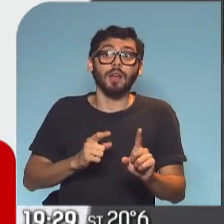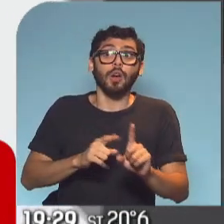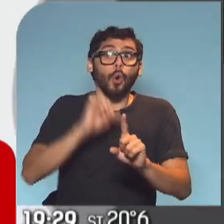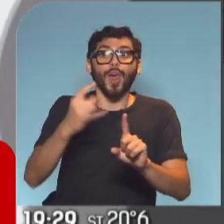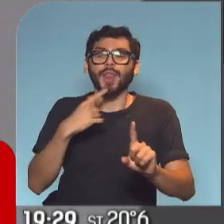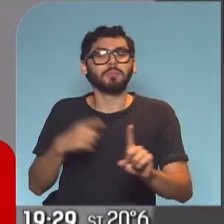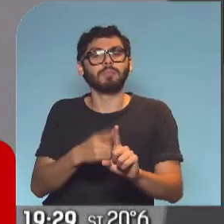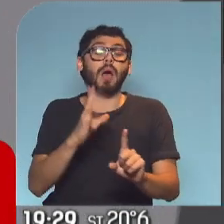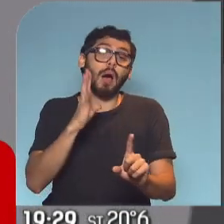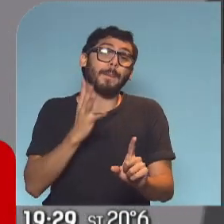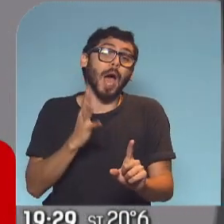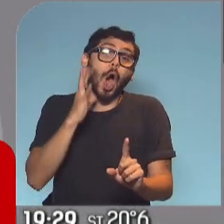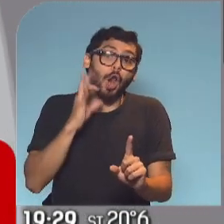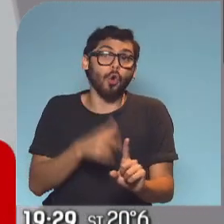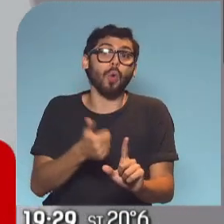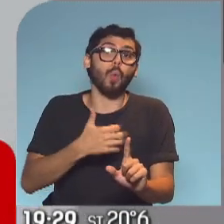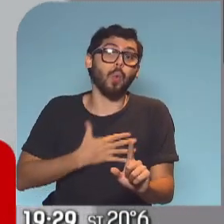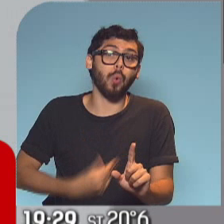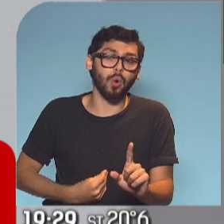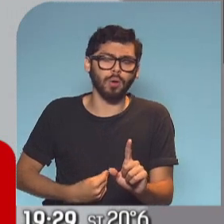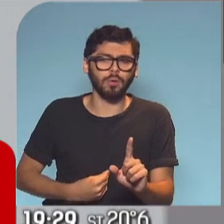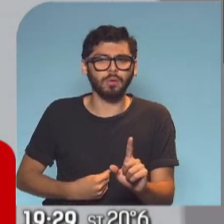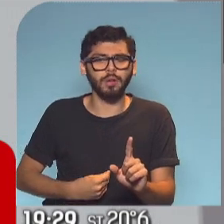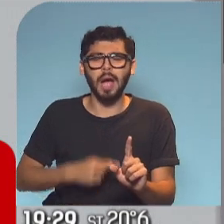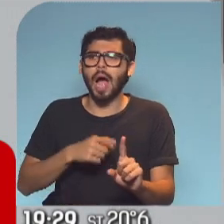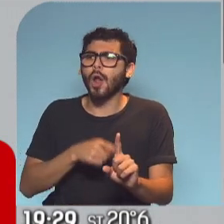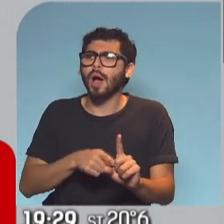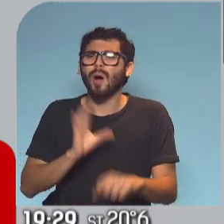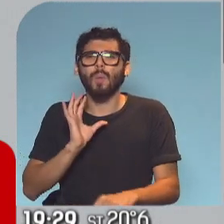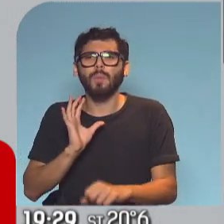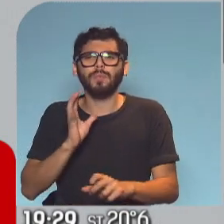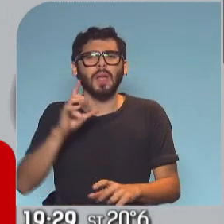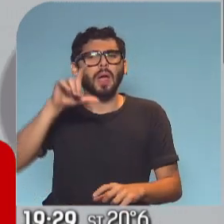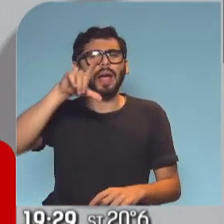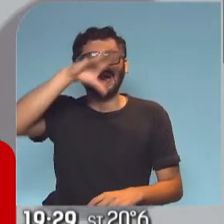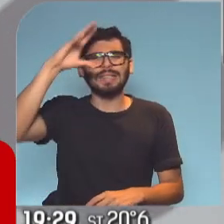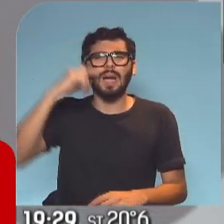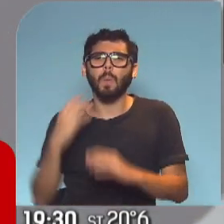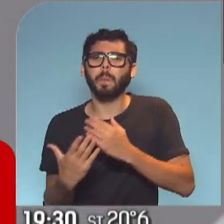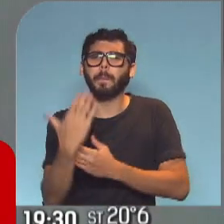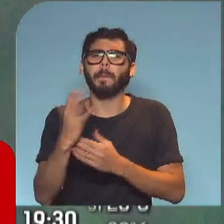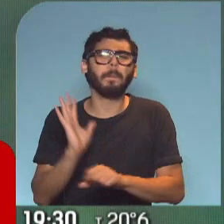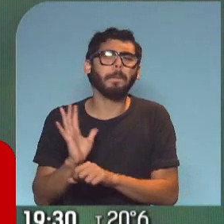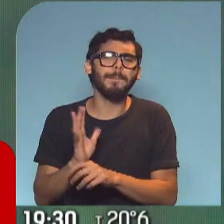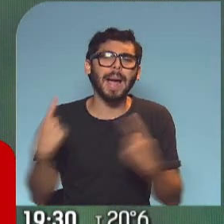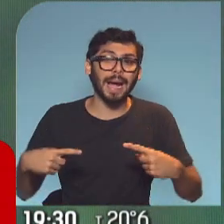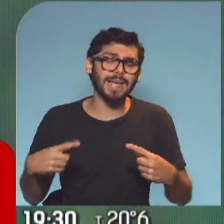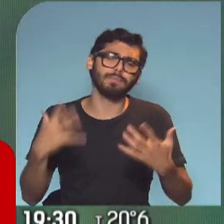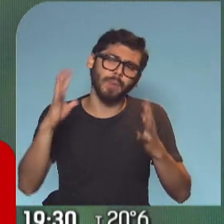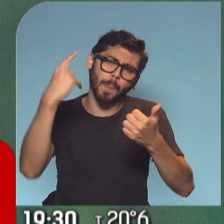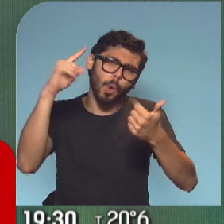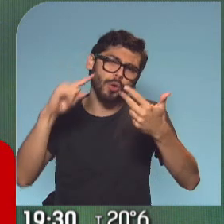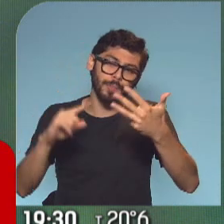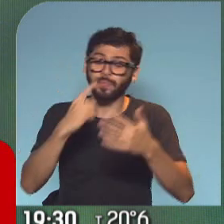Ahora, las lecturas que se pueden hacer sobre esto son un montonazo. Sí. La primera es que Cristina empieza a hacer lo que hacen